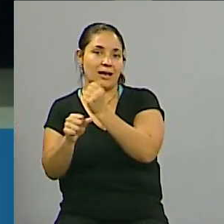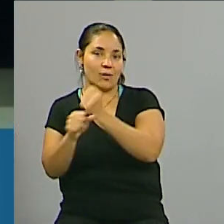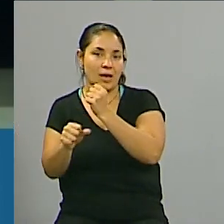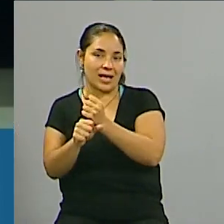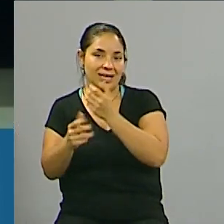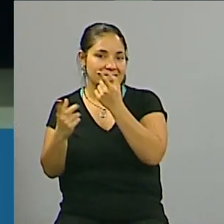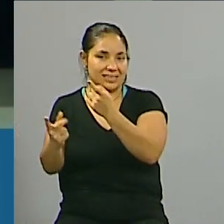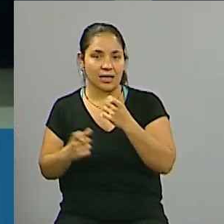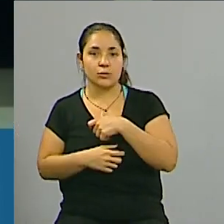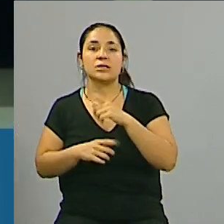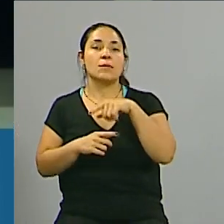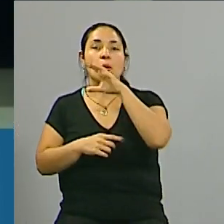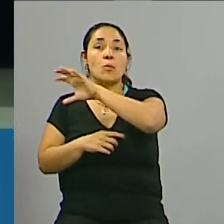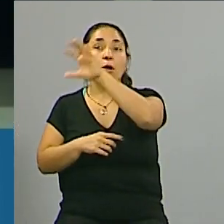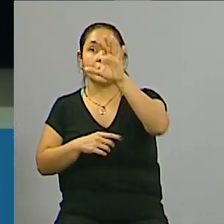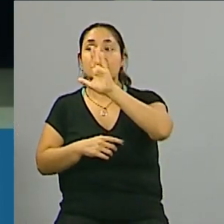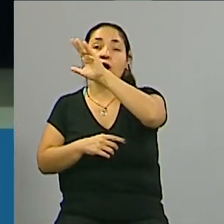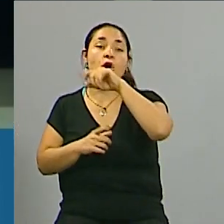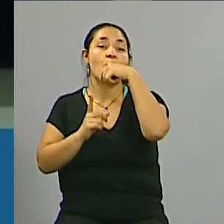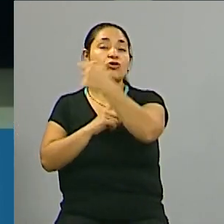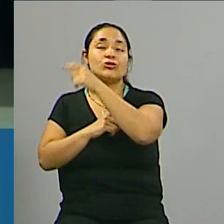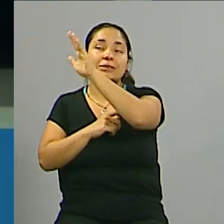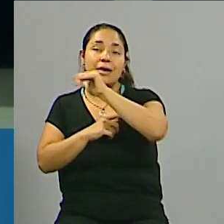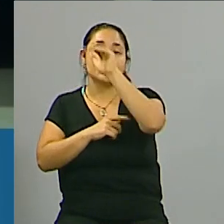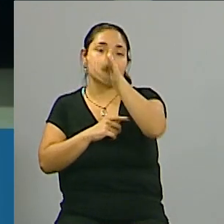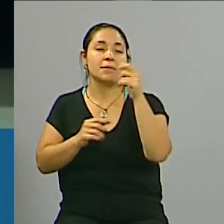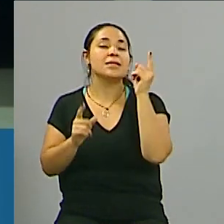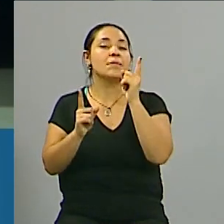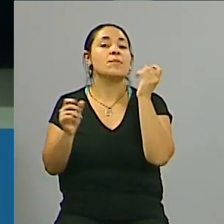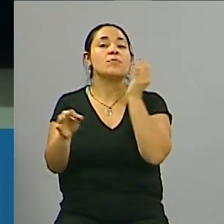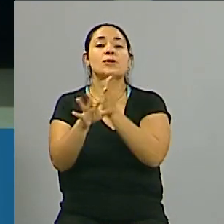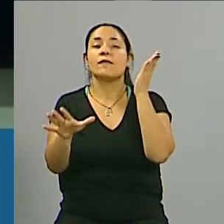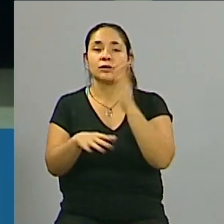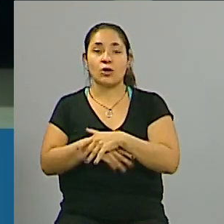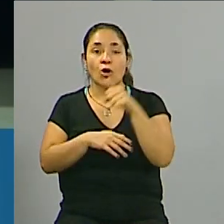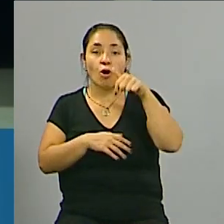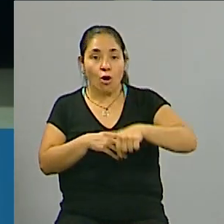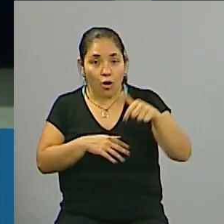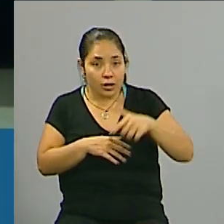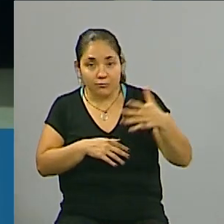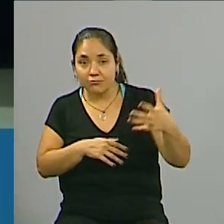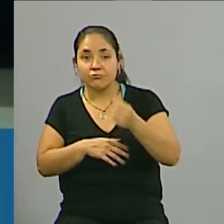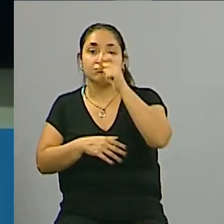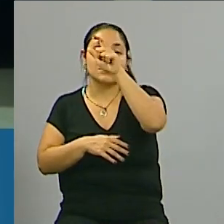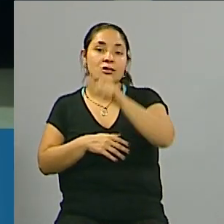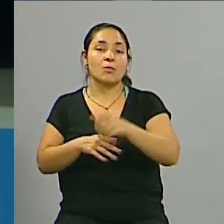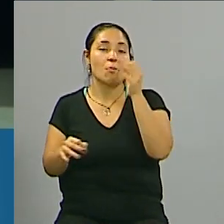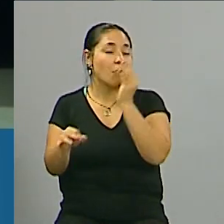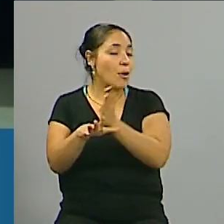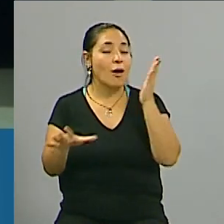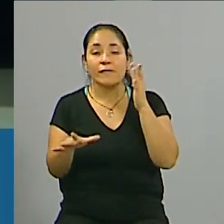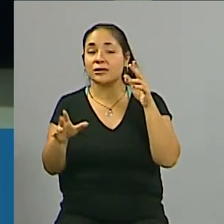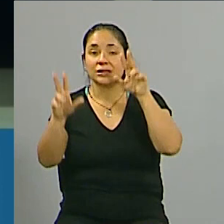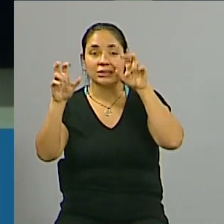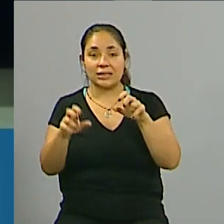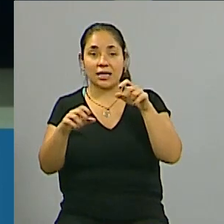muchas veces personal, y vos recién lo marcabas, especialistas. Es muy difícil hoy conseguir recurso humano especializado